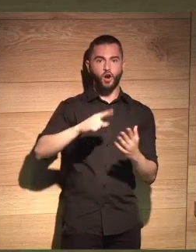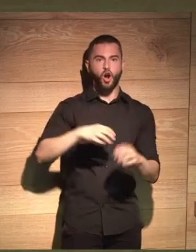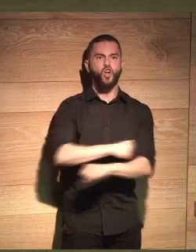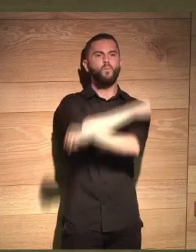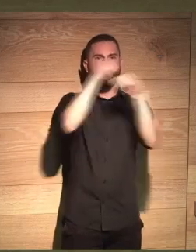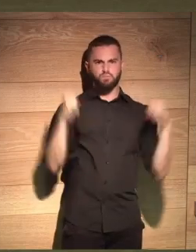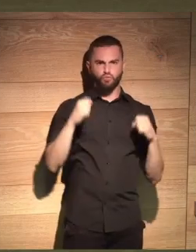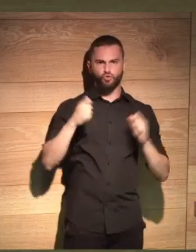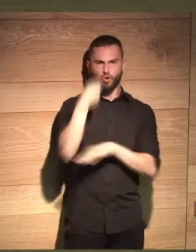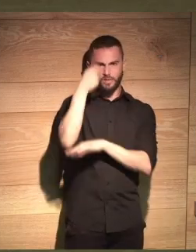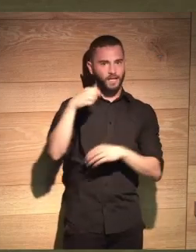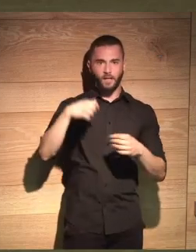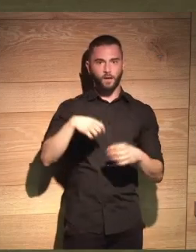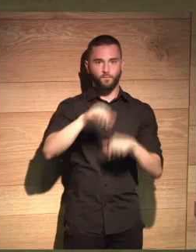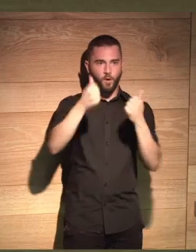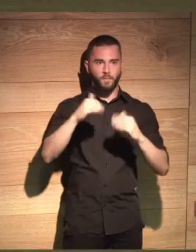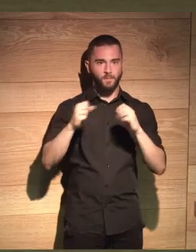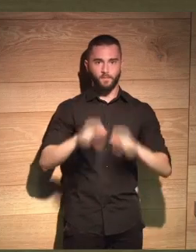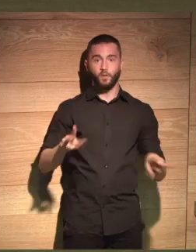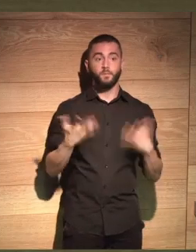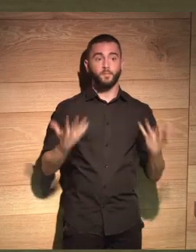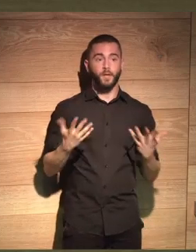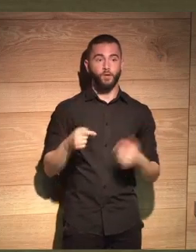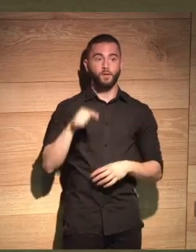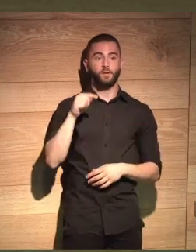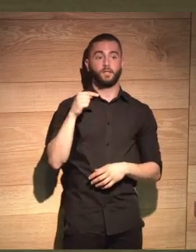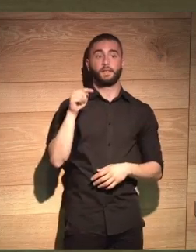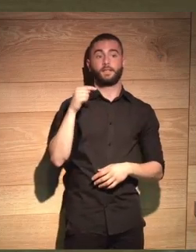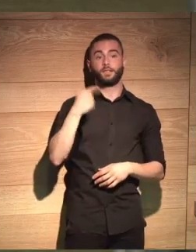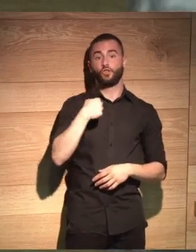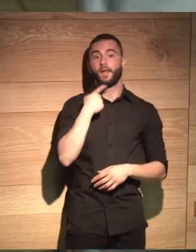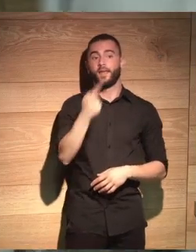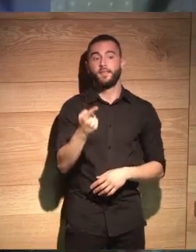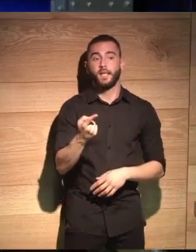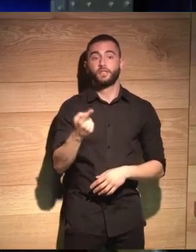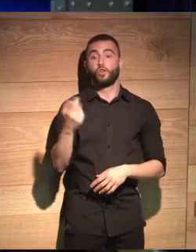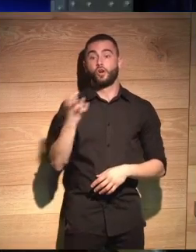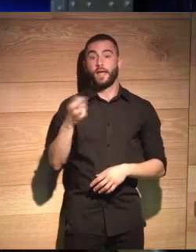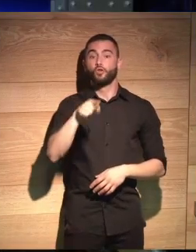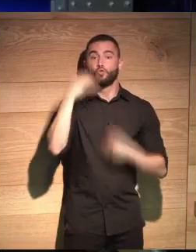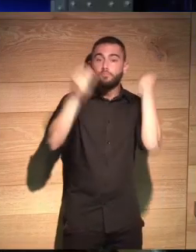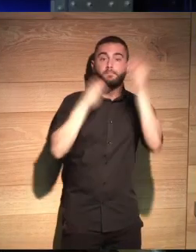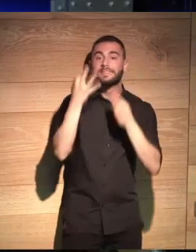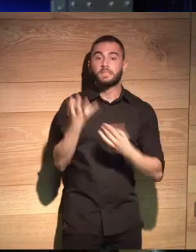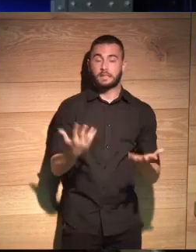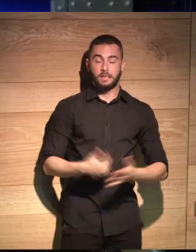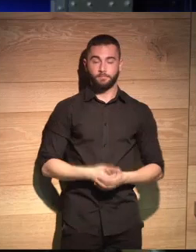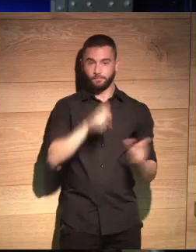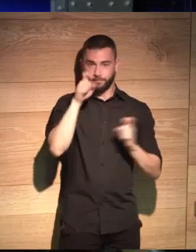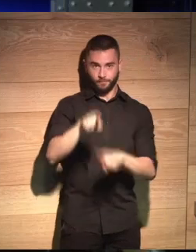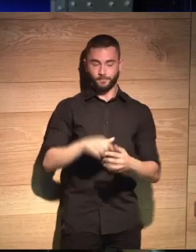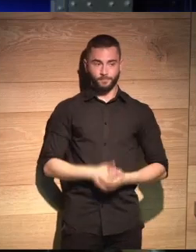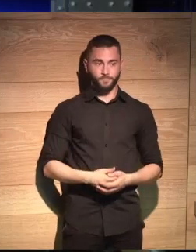poco de importancia, supongo, y en fin, ¿qué consideras de esto que te comento? Y muchas gracias. Te